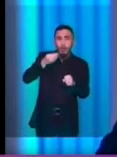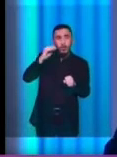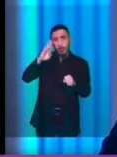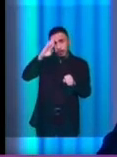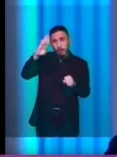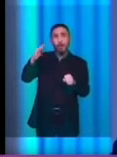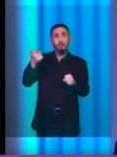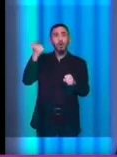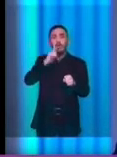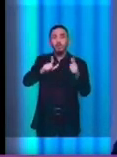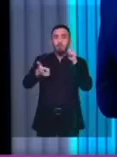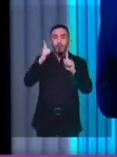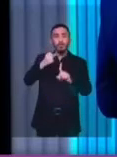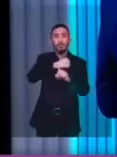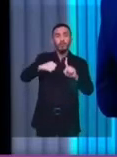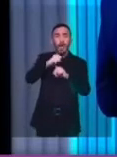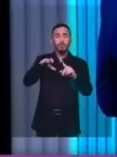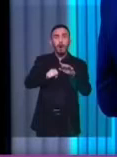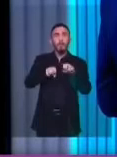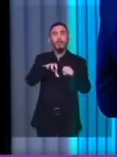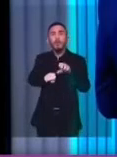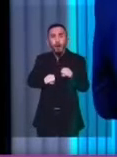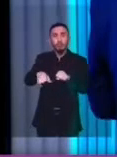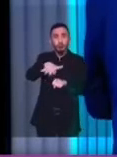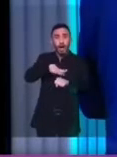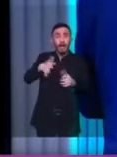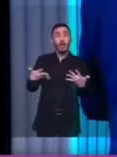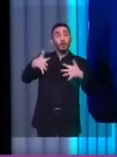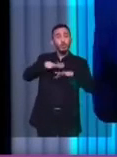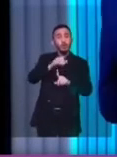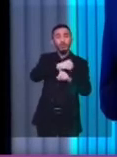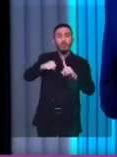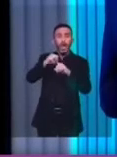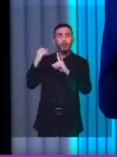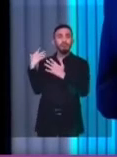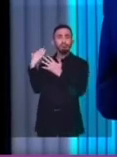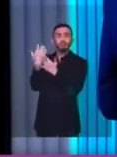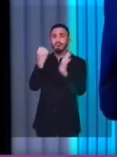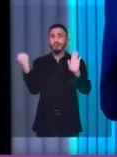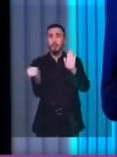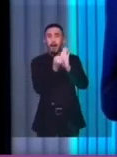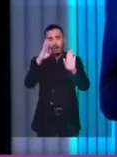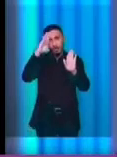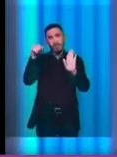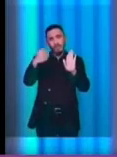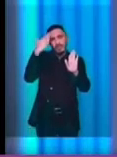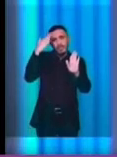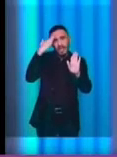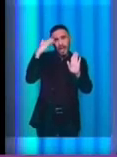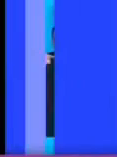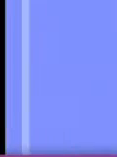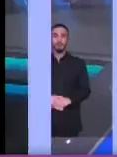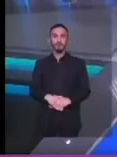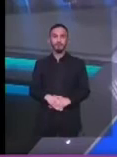importante, que fue un debate electoral televisado por la cadena O Globo, Y fue un debate en el que